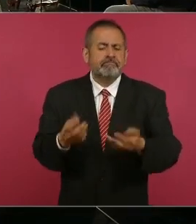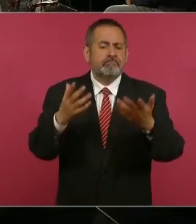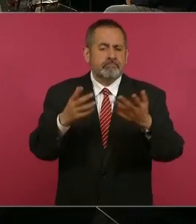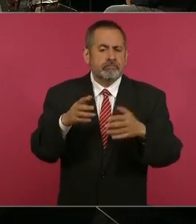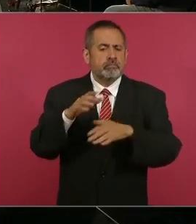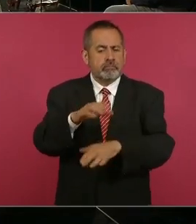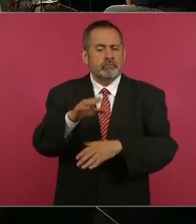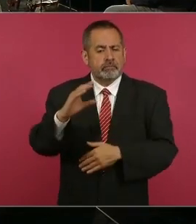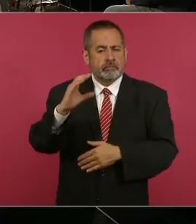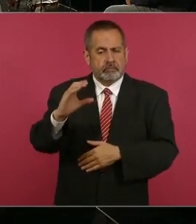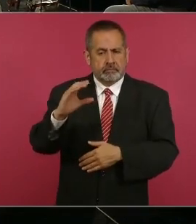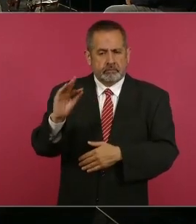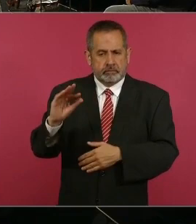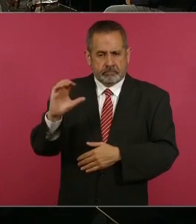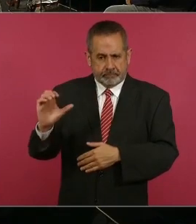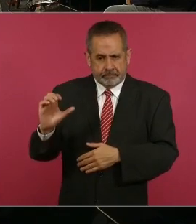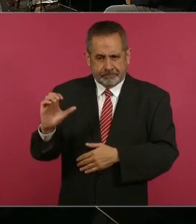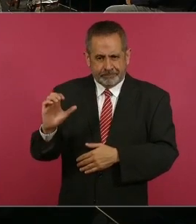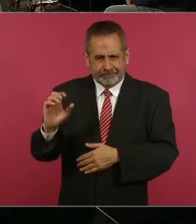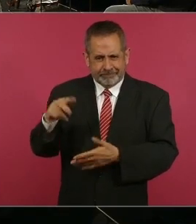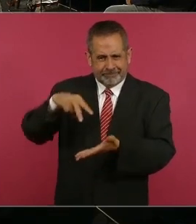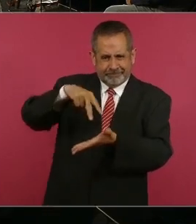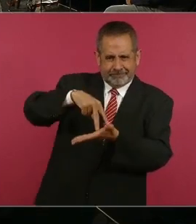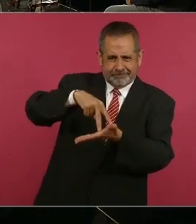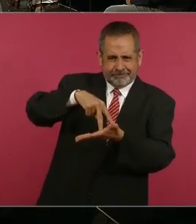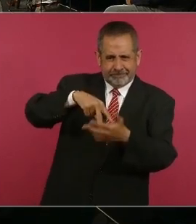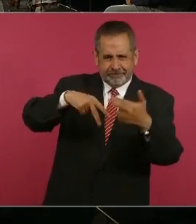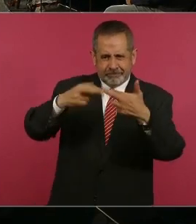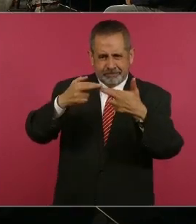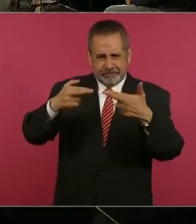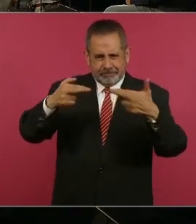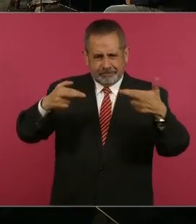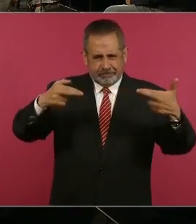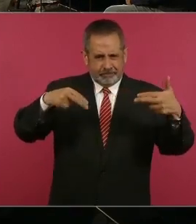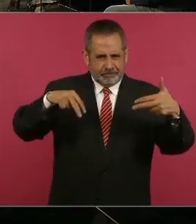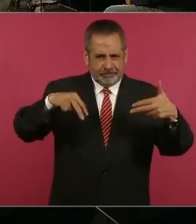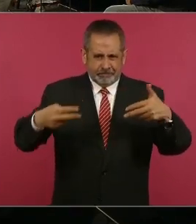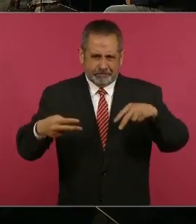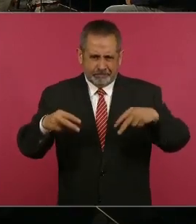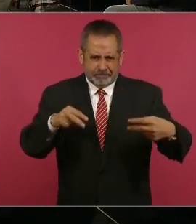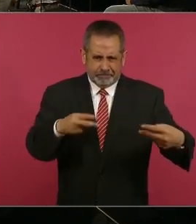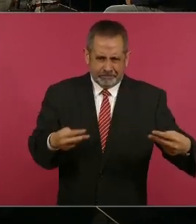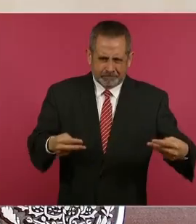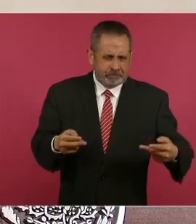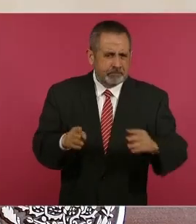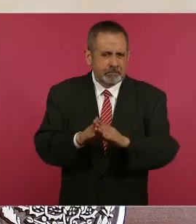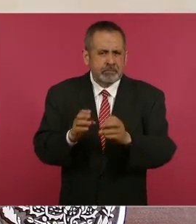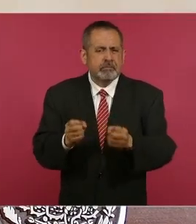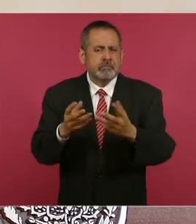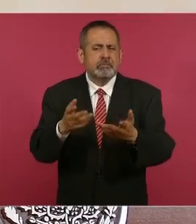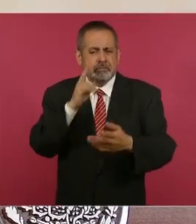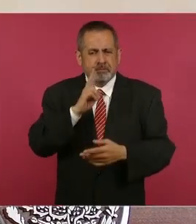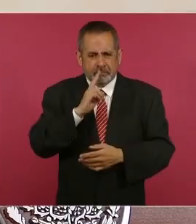de la Comisión Federal, del primer diagnóstico de la Comisión.